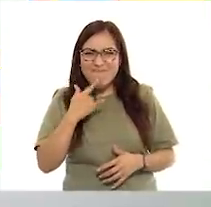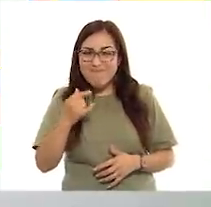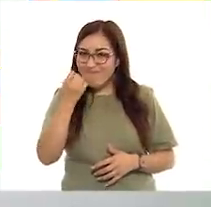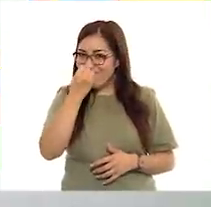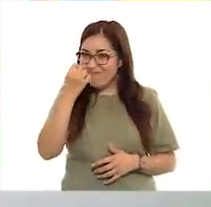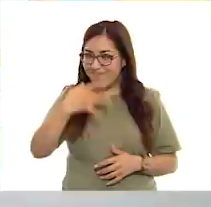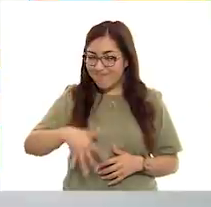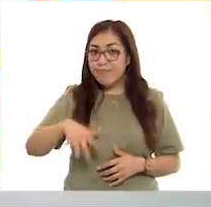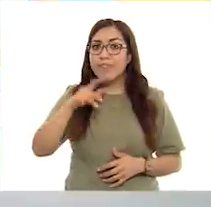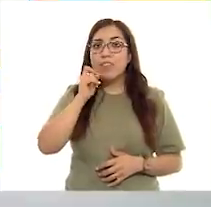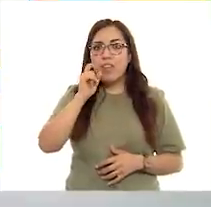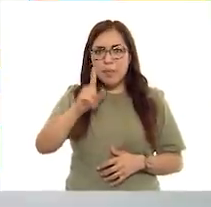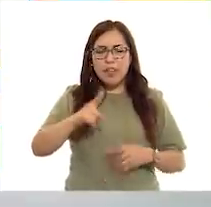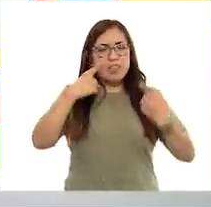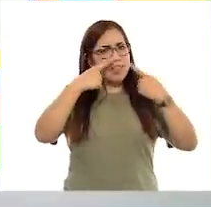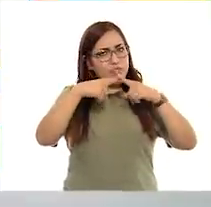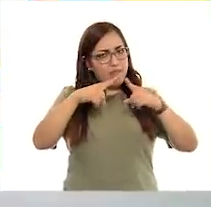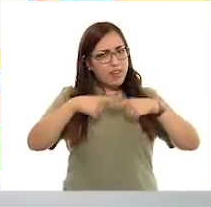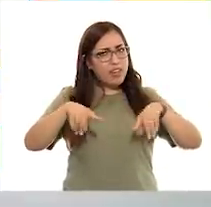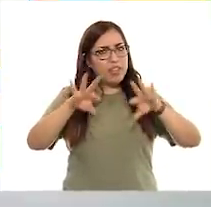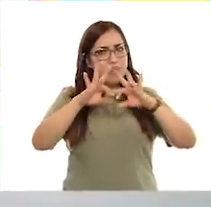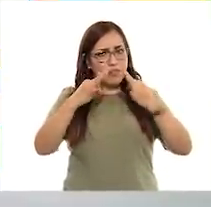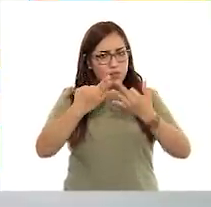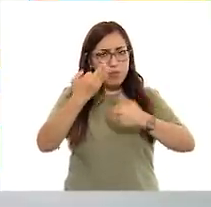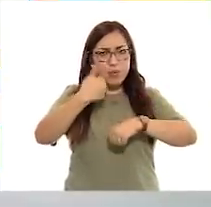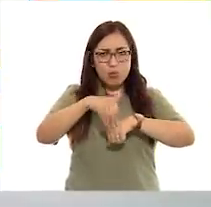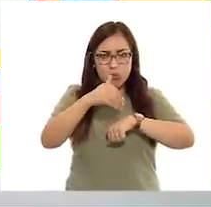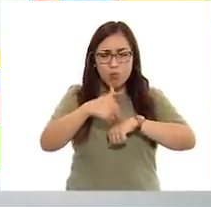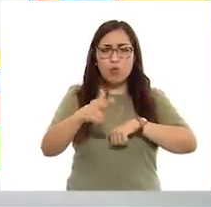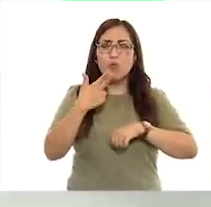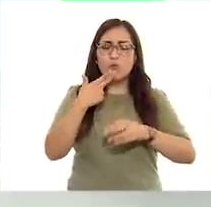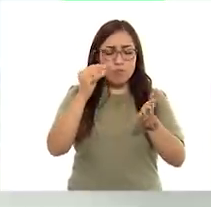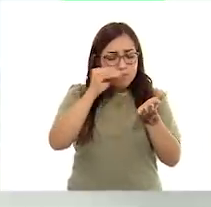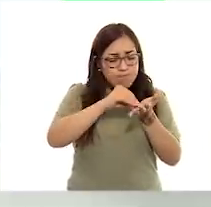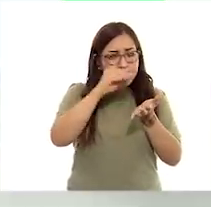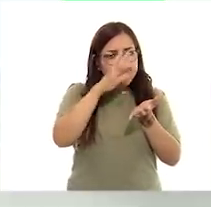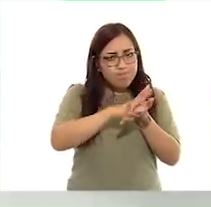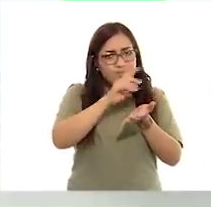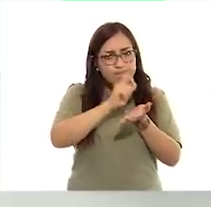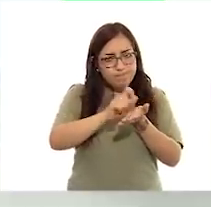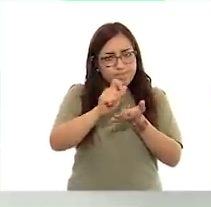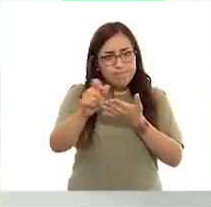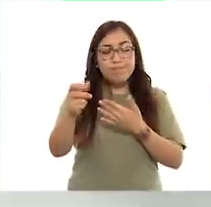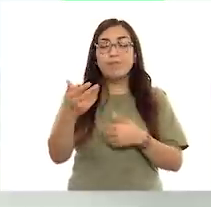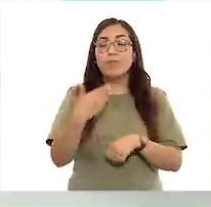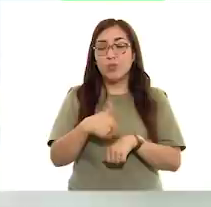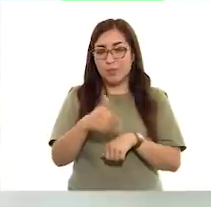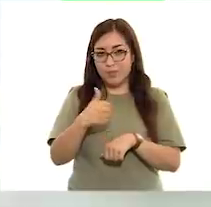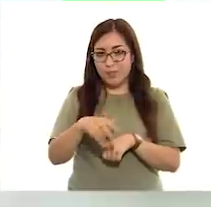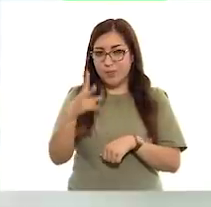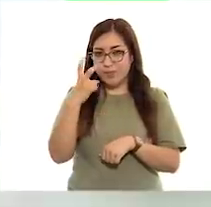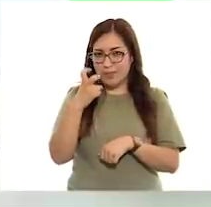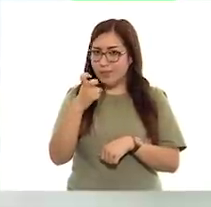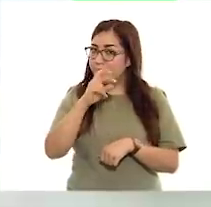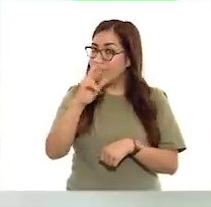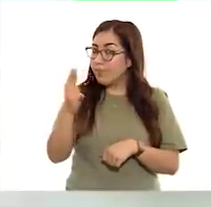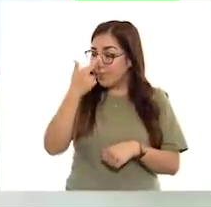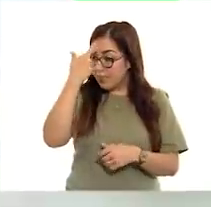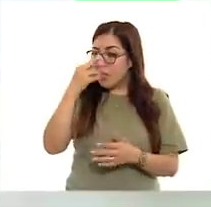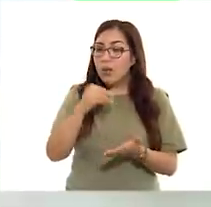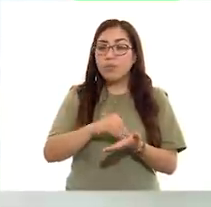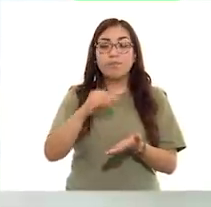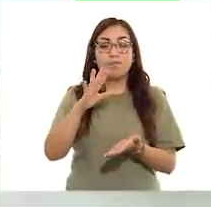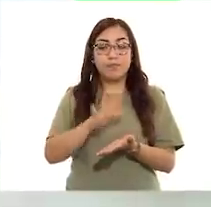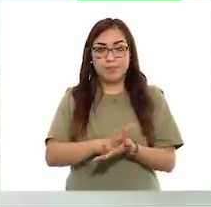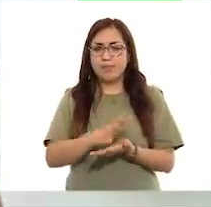como registrar diferentes cantidades utilizando números. Recuerden que hay diferentes tipos de registro y